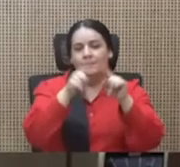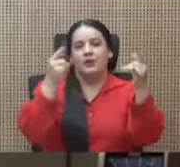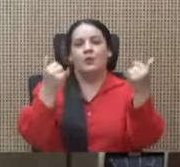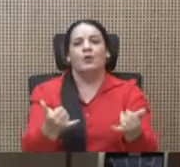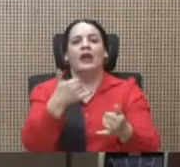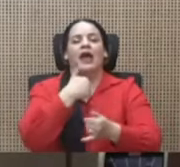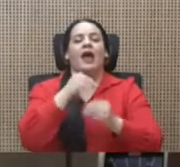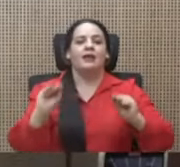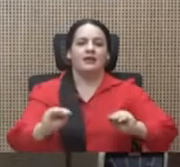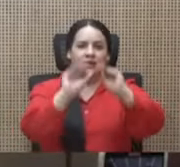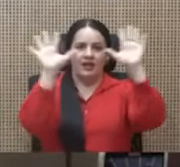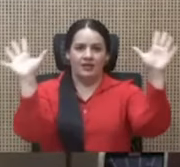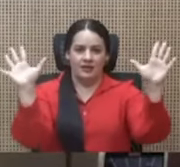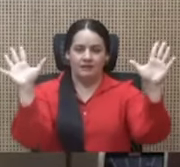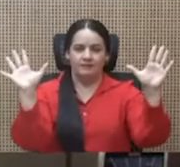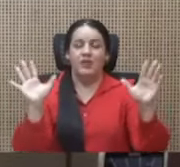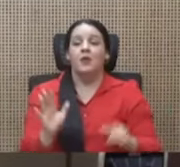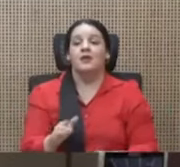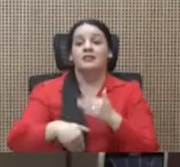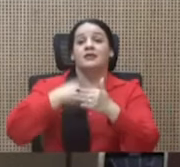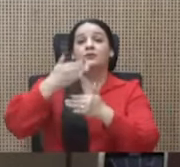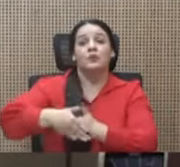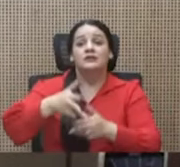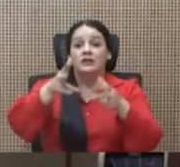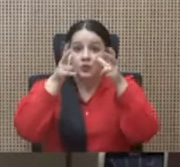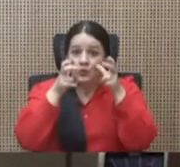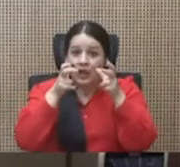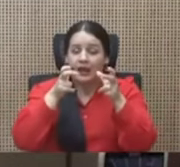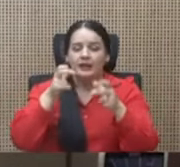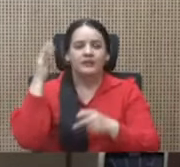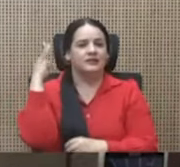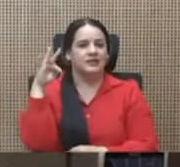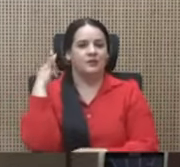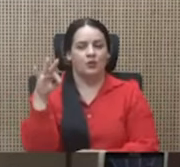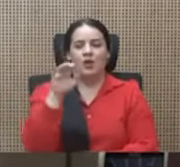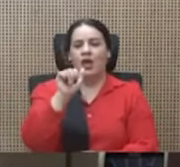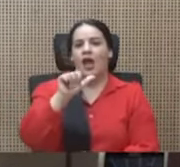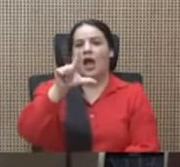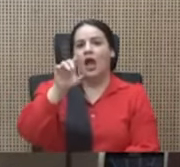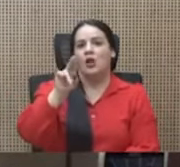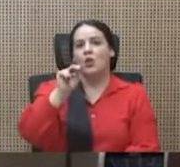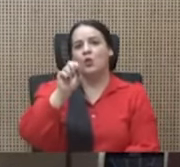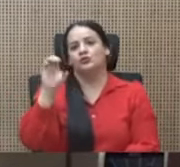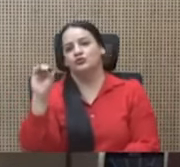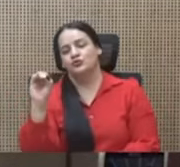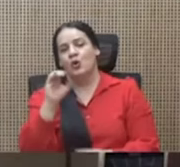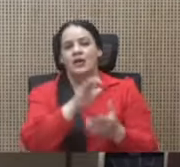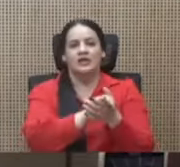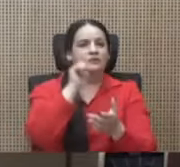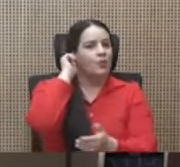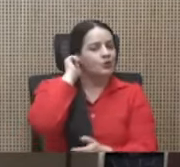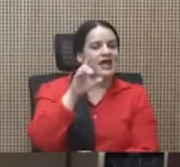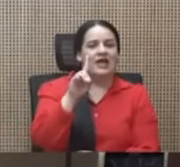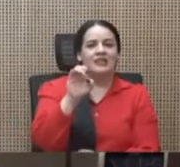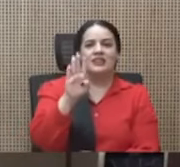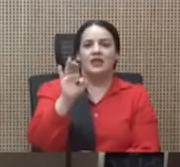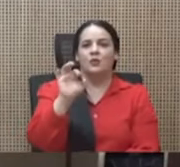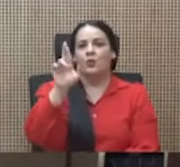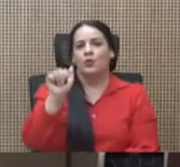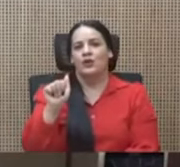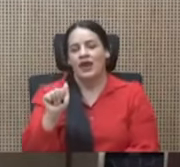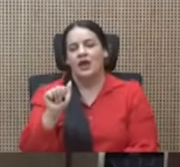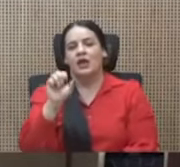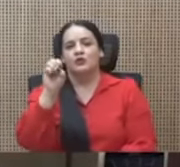Claridad luego de escuchar el testimonio del mismo Alonso y de su esposa Débora Soto donde queda completamente